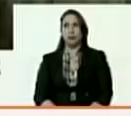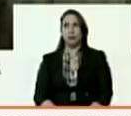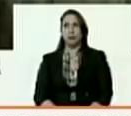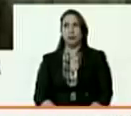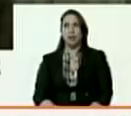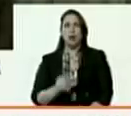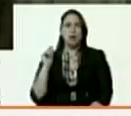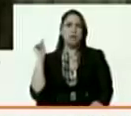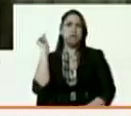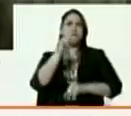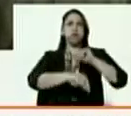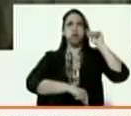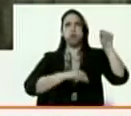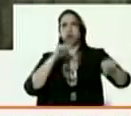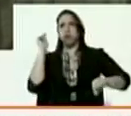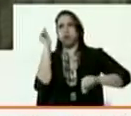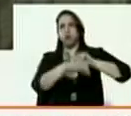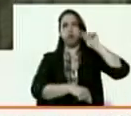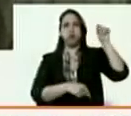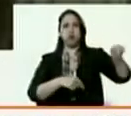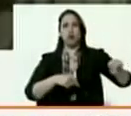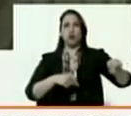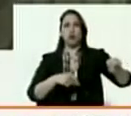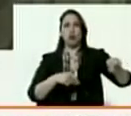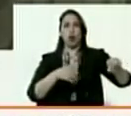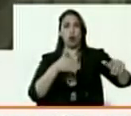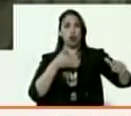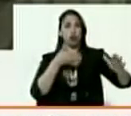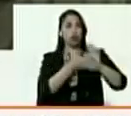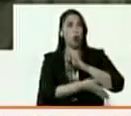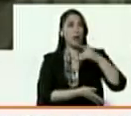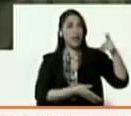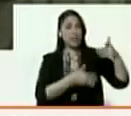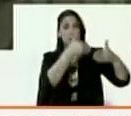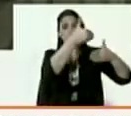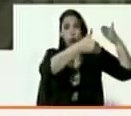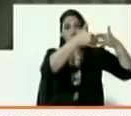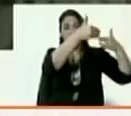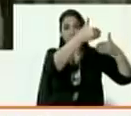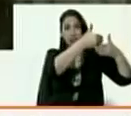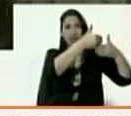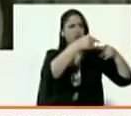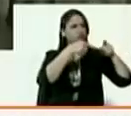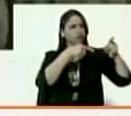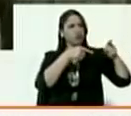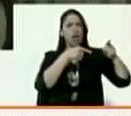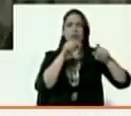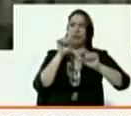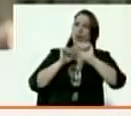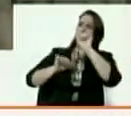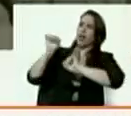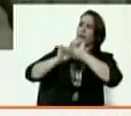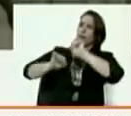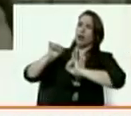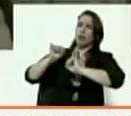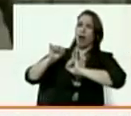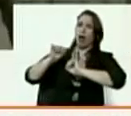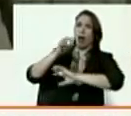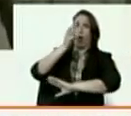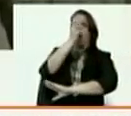Y bombas cayeron sobre esa fortaleza defendidas por un general patriota,